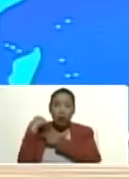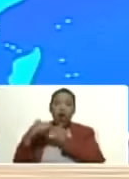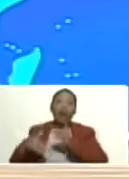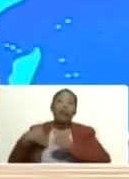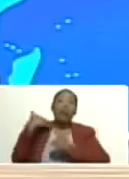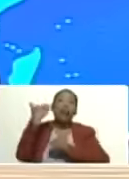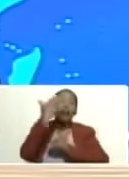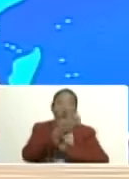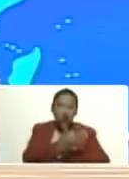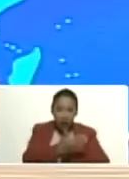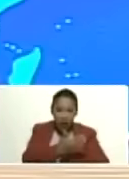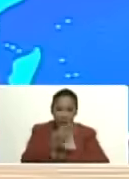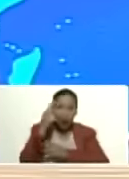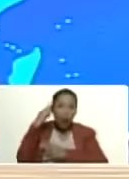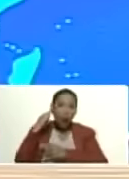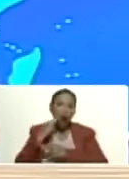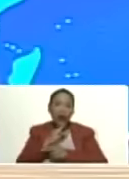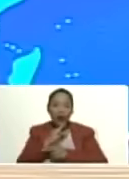Haití.